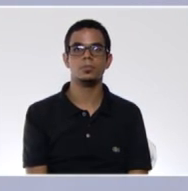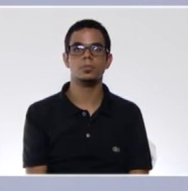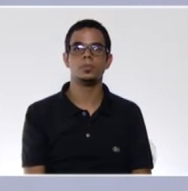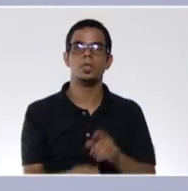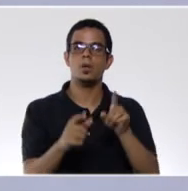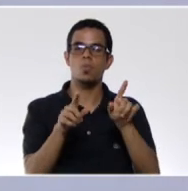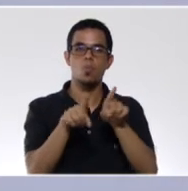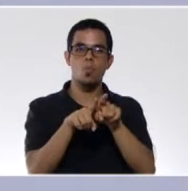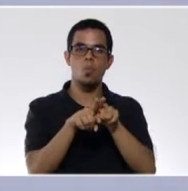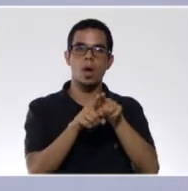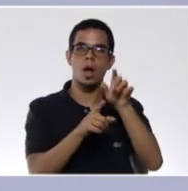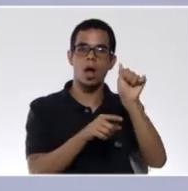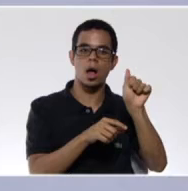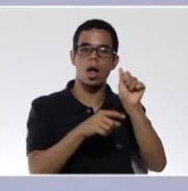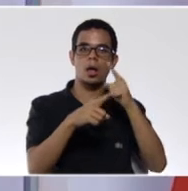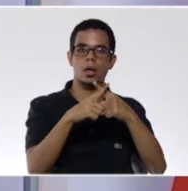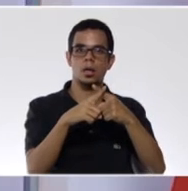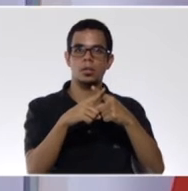por x,